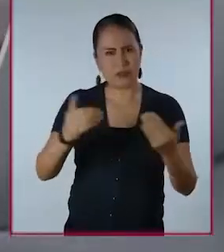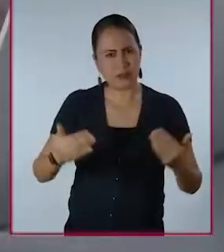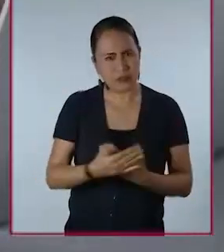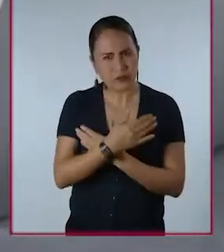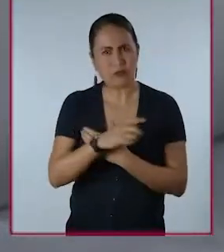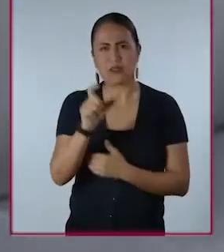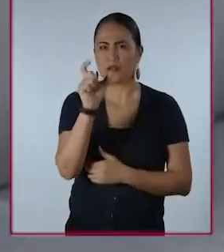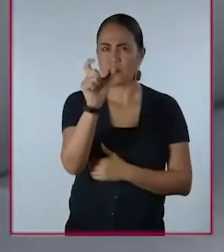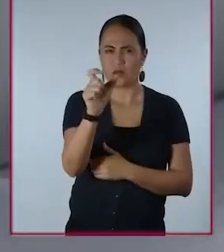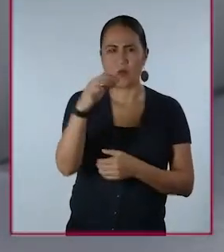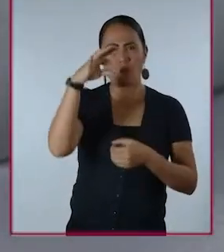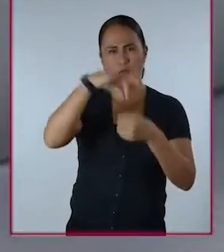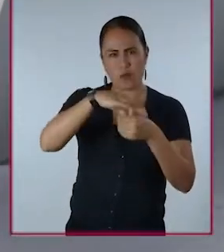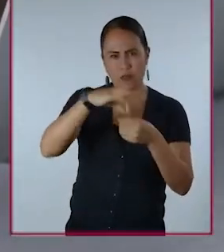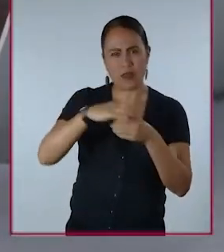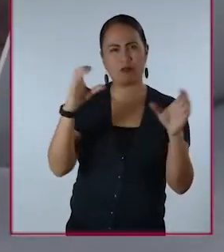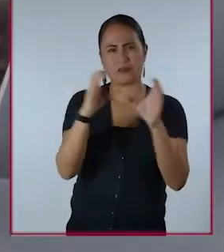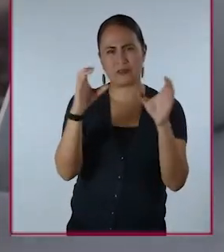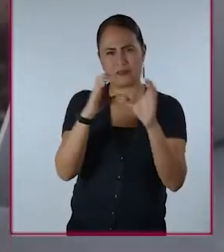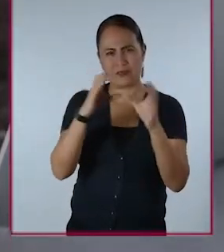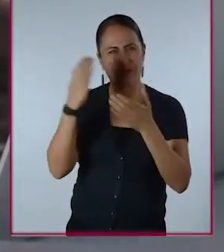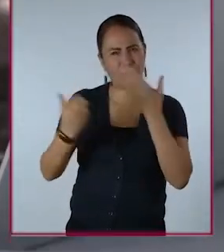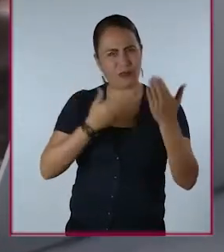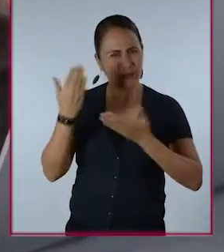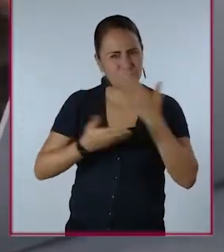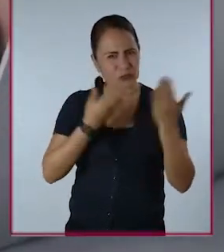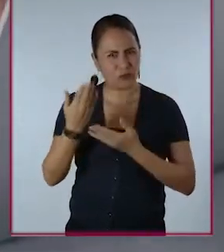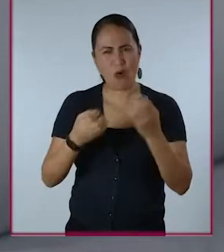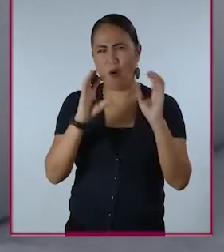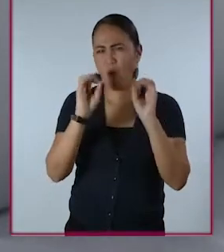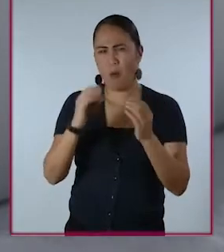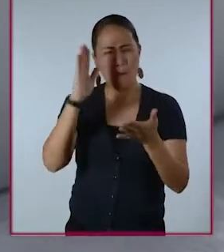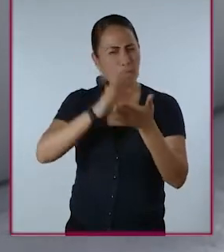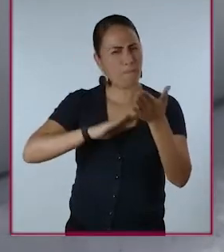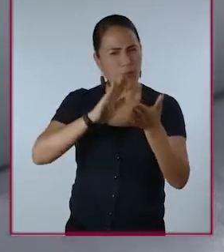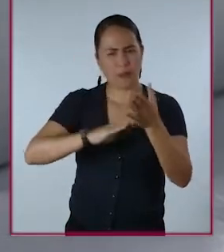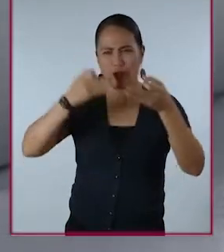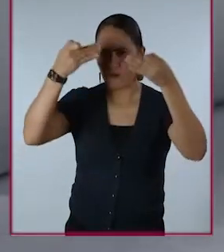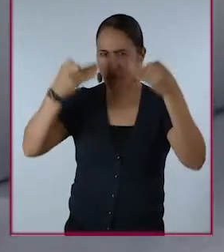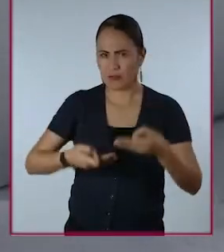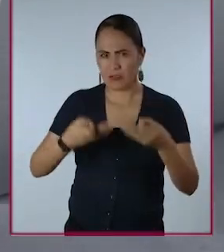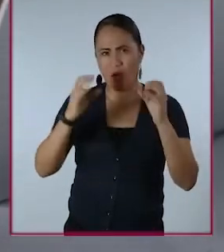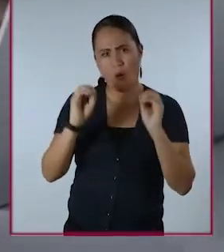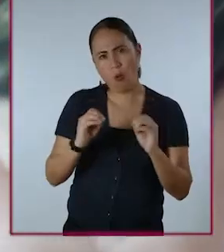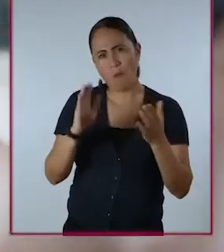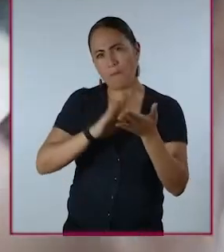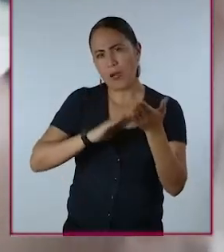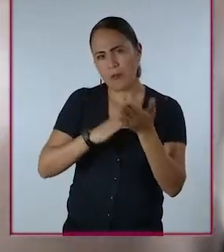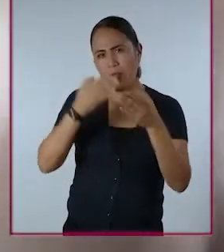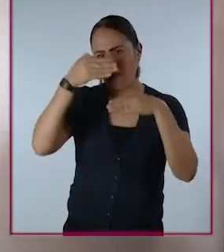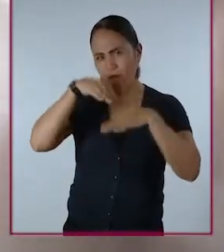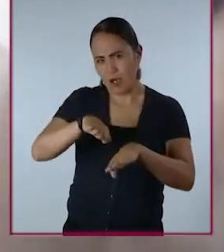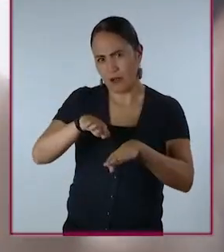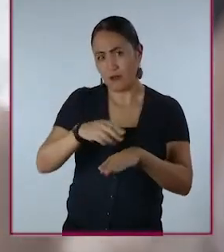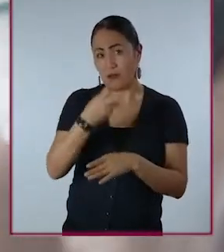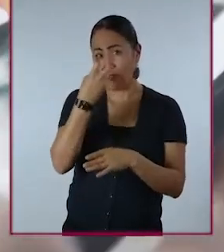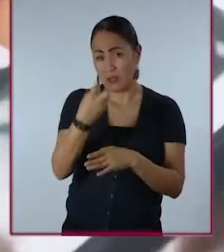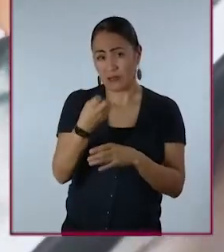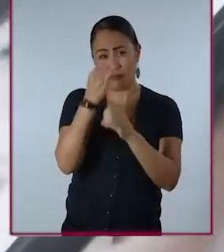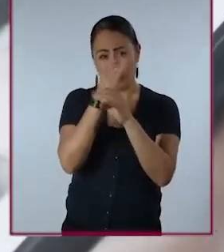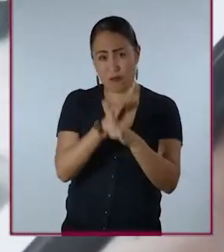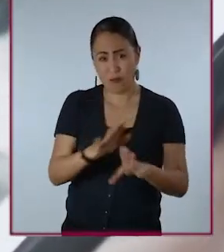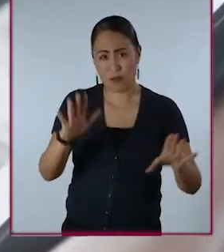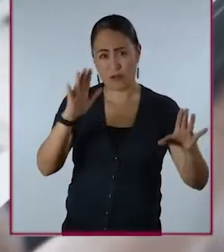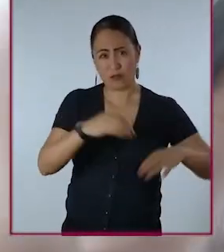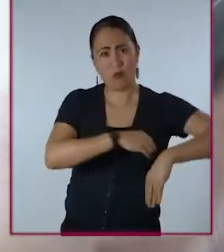votar, certificados de estudio y cualquier otro tipo de documento oficial o bancario. Este tipo de datos se respaldan